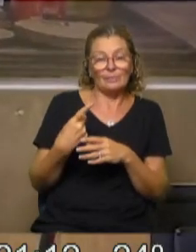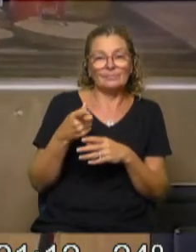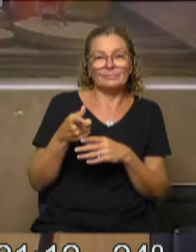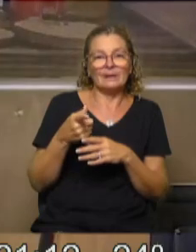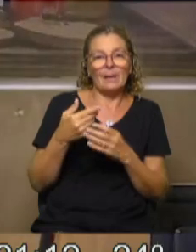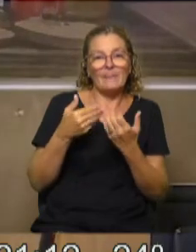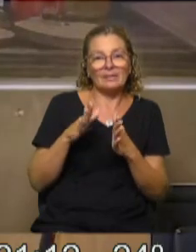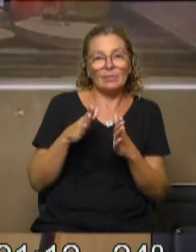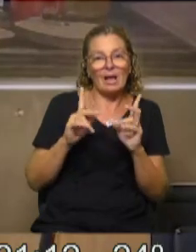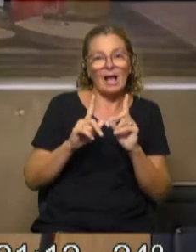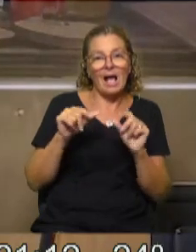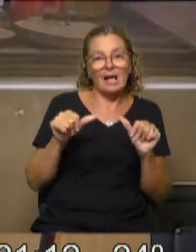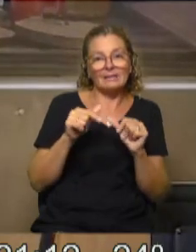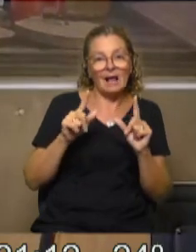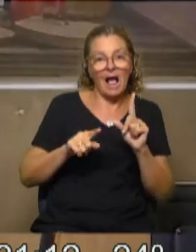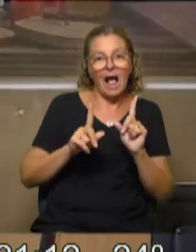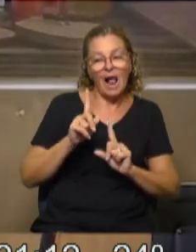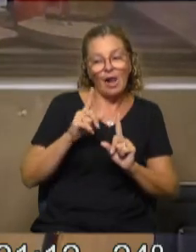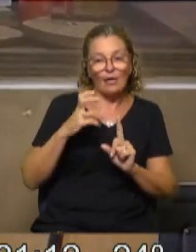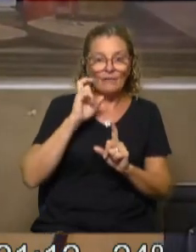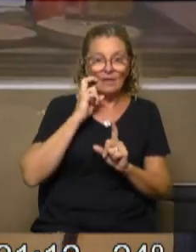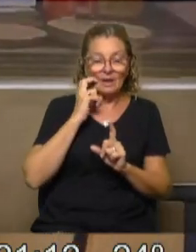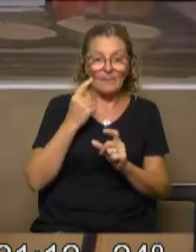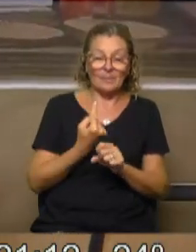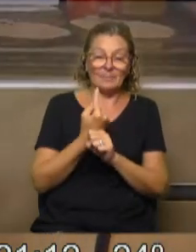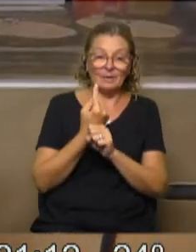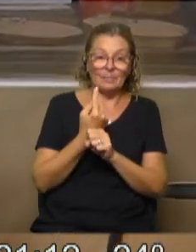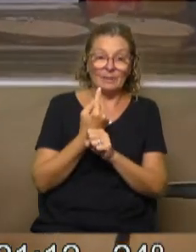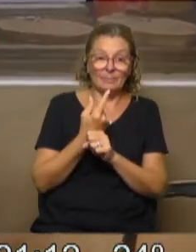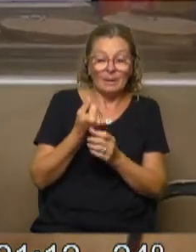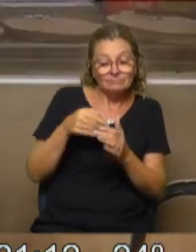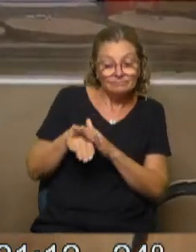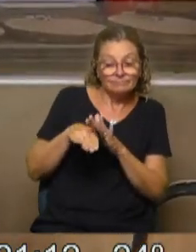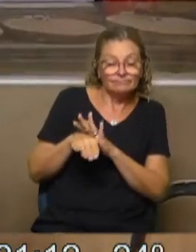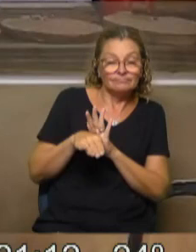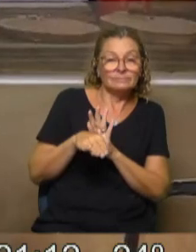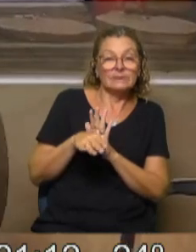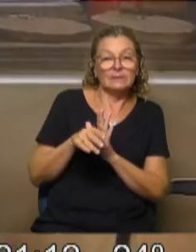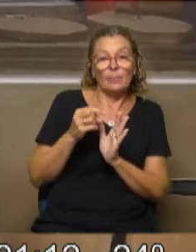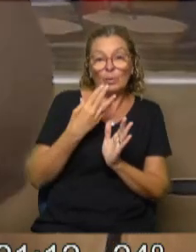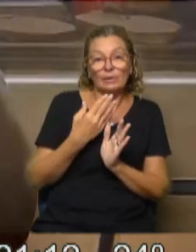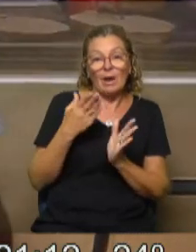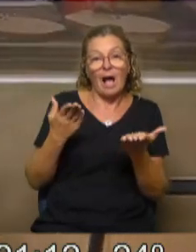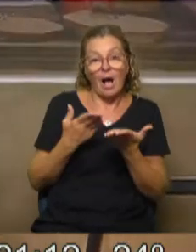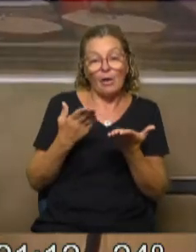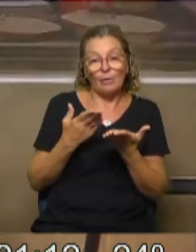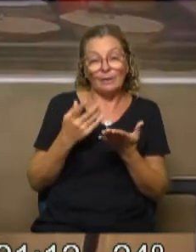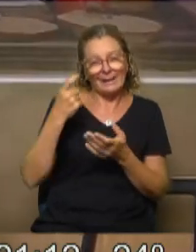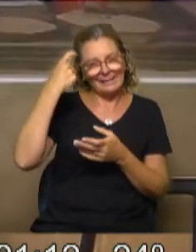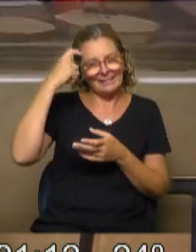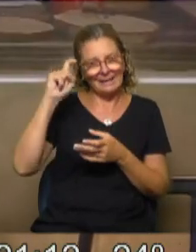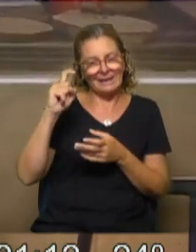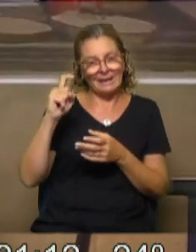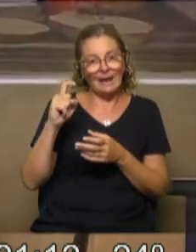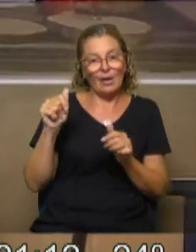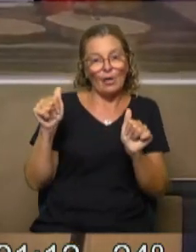empezó a hacer una movida desde el bar, en principio, para recaudar fondos, y bueno, ahora se les ha ocurrido,